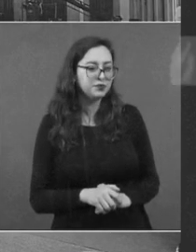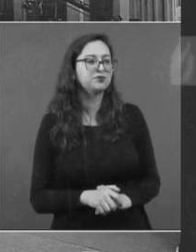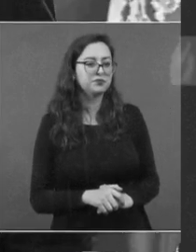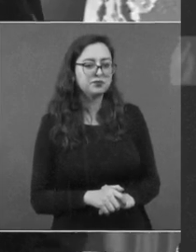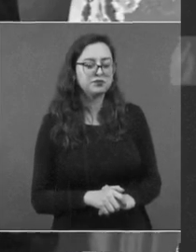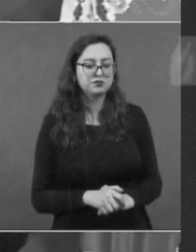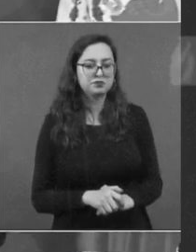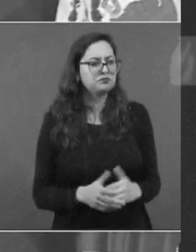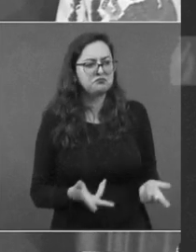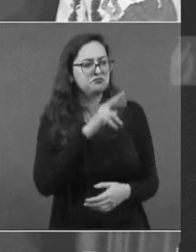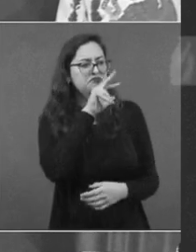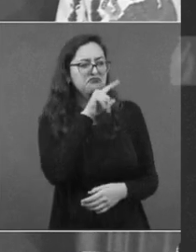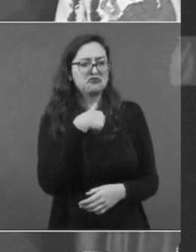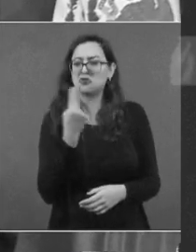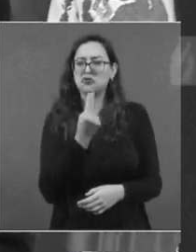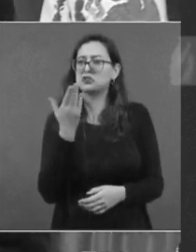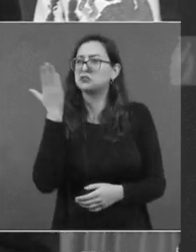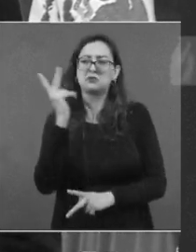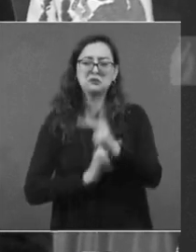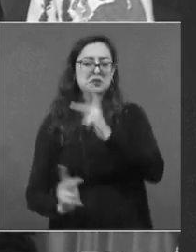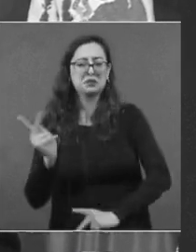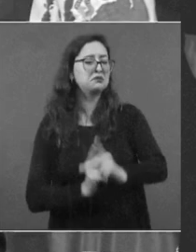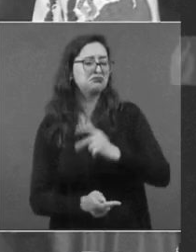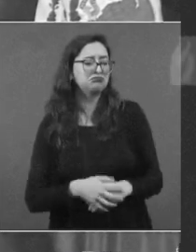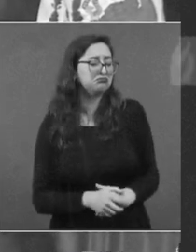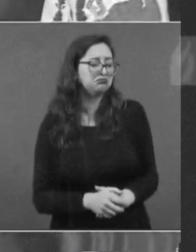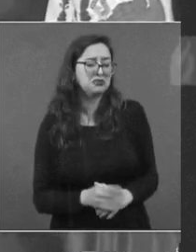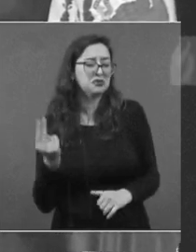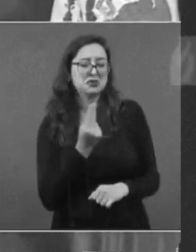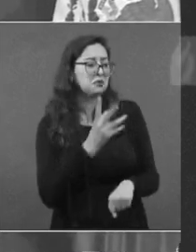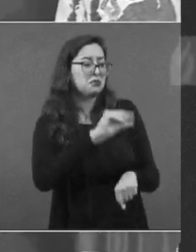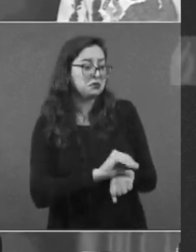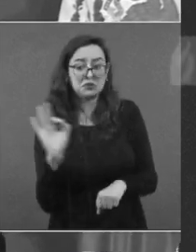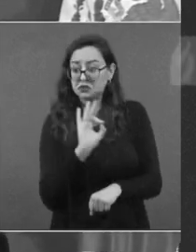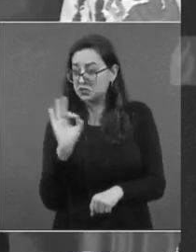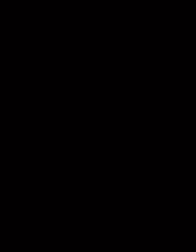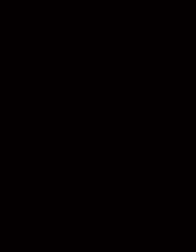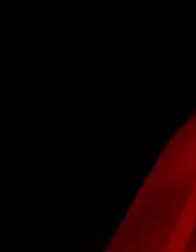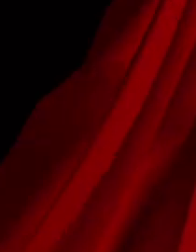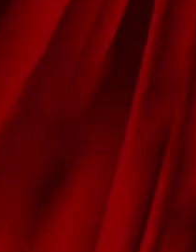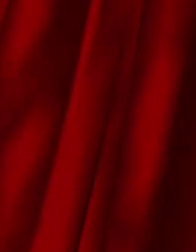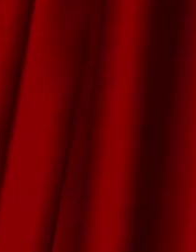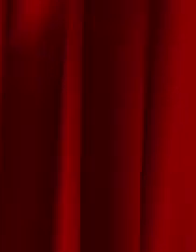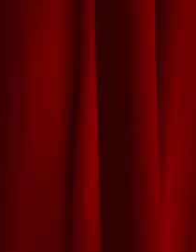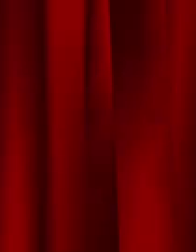le dije, pues no se preocupe, no nos autoricen. Voy a declarar una moratoria de pago.